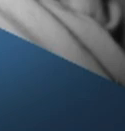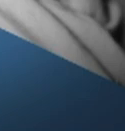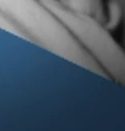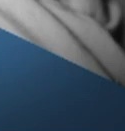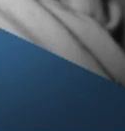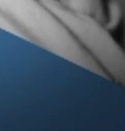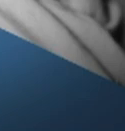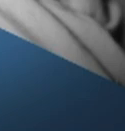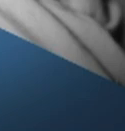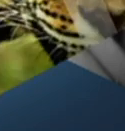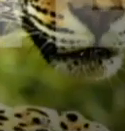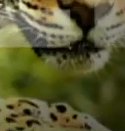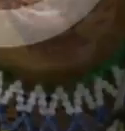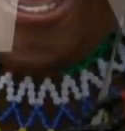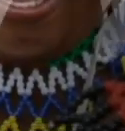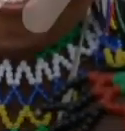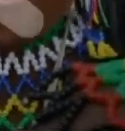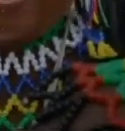derechos humanos.